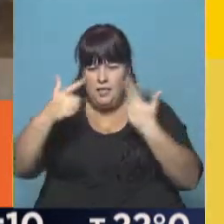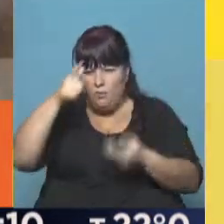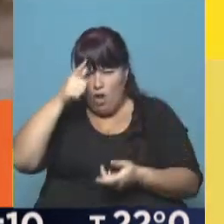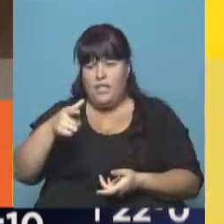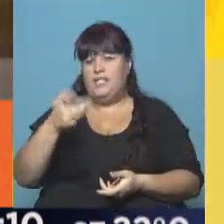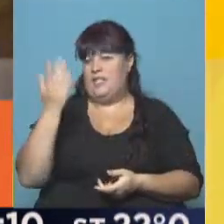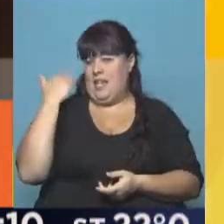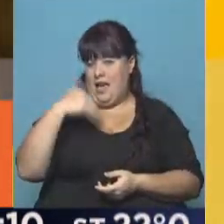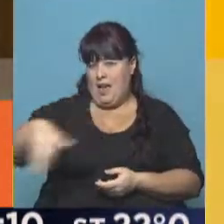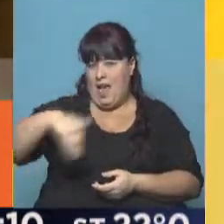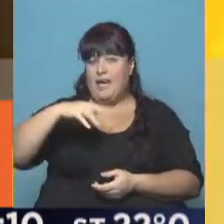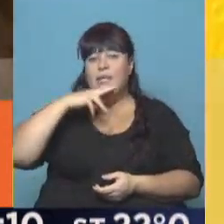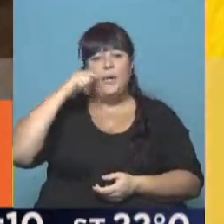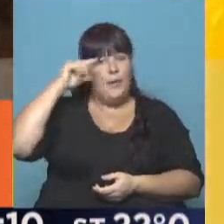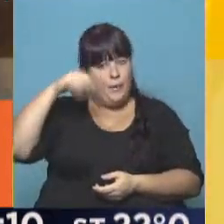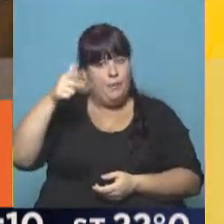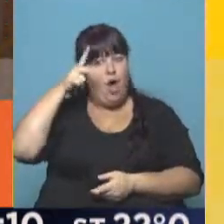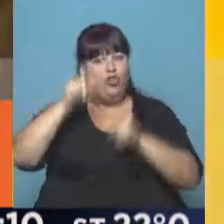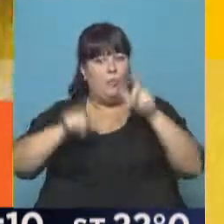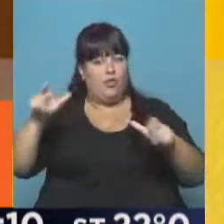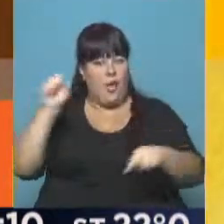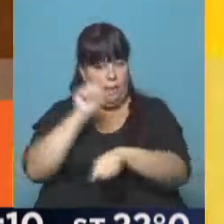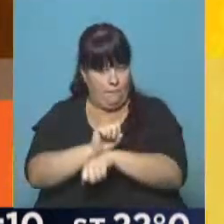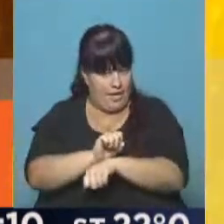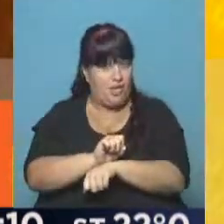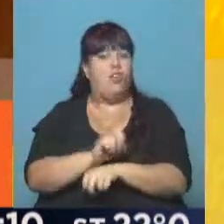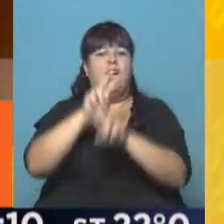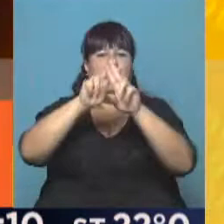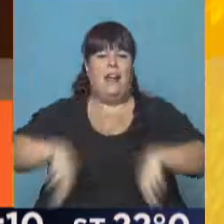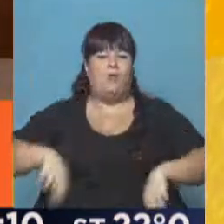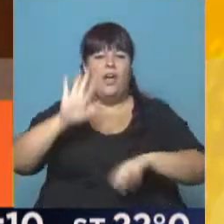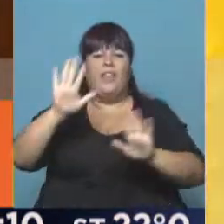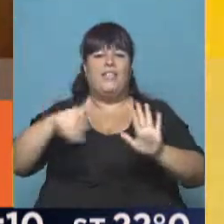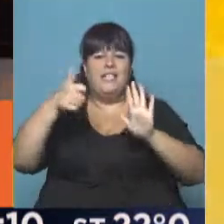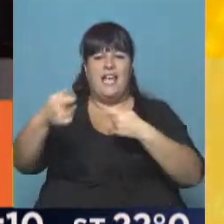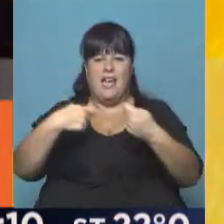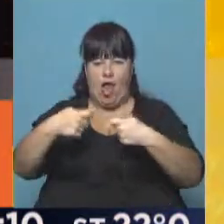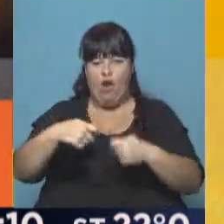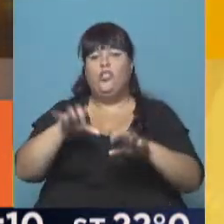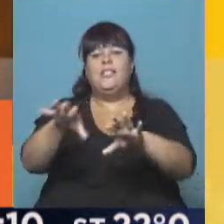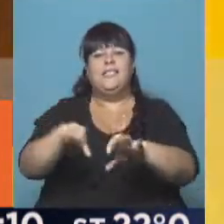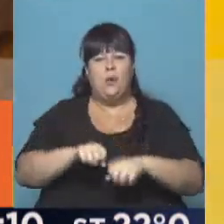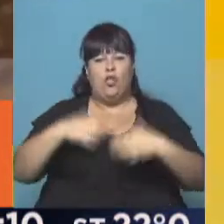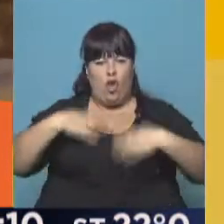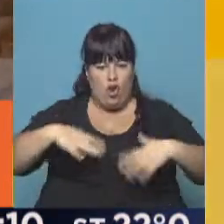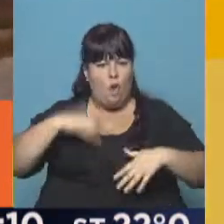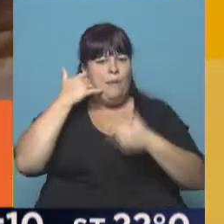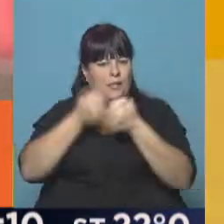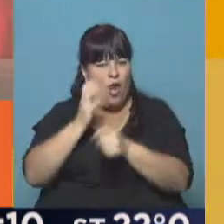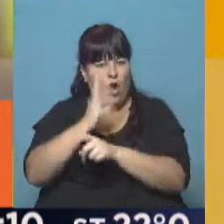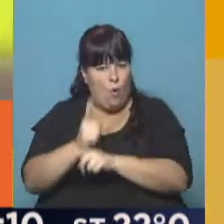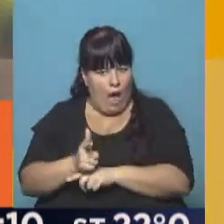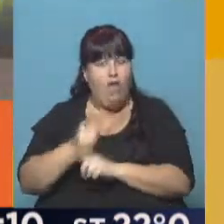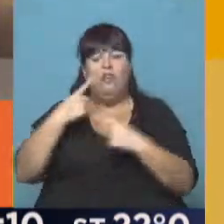policial realizado sobre la calle Viedma, 8 personas fueron detenidas, se clausuraron 16 puestos y se secuestraron ropa, celulares